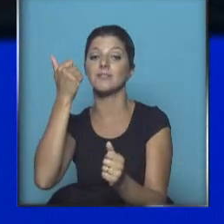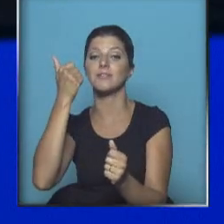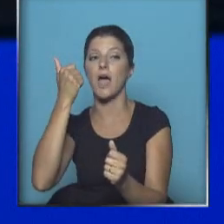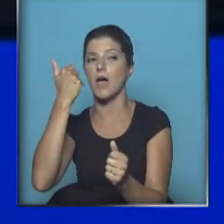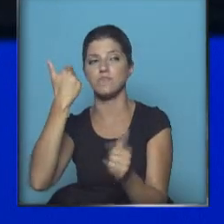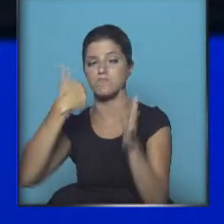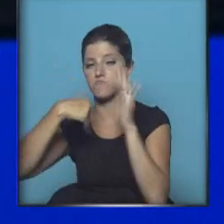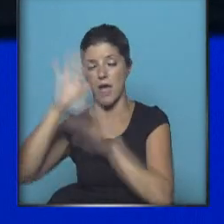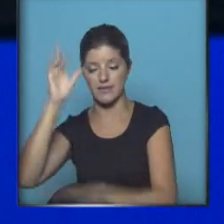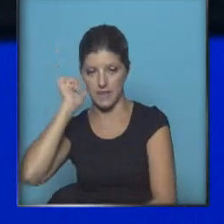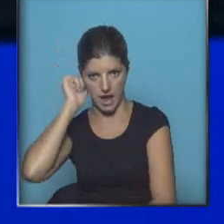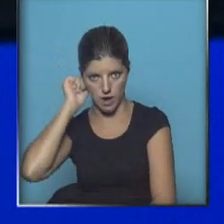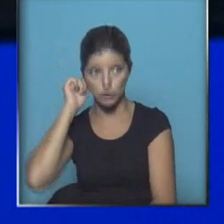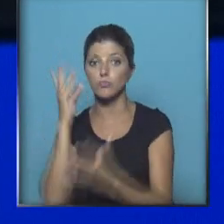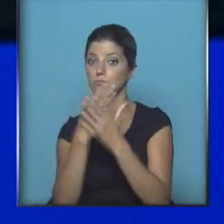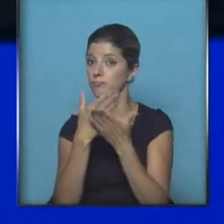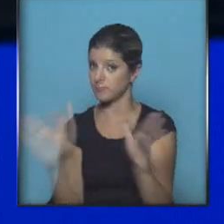60 y tantos años.